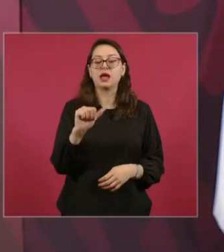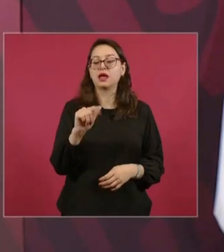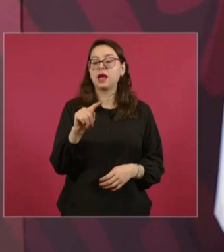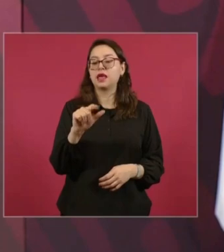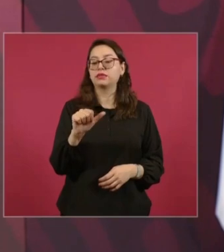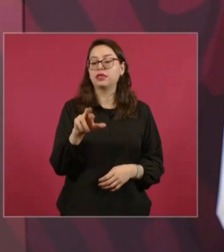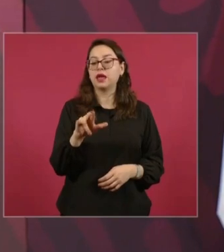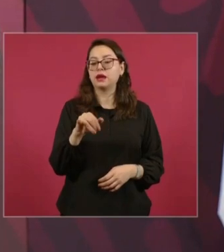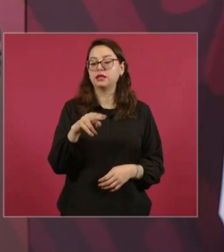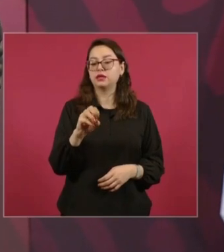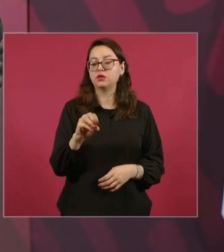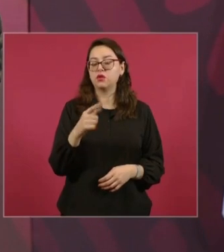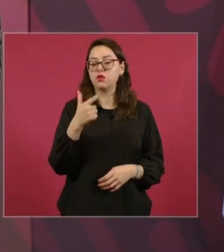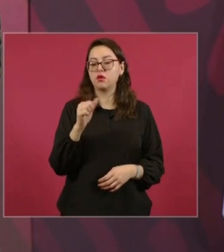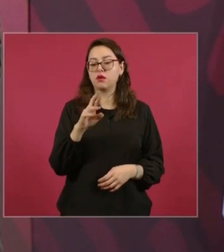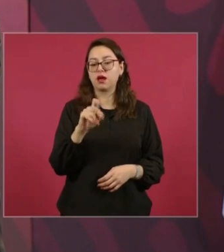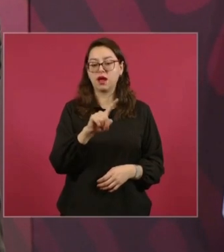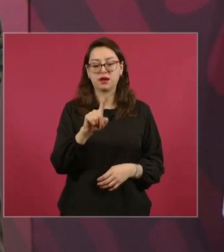que